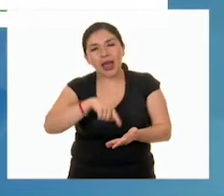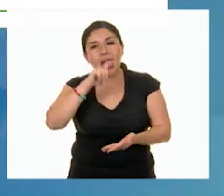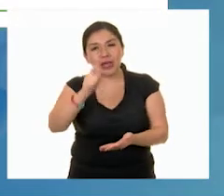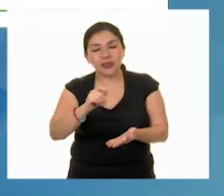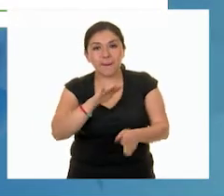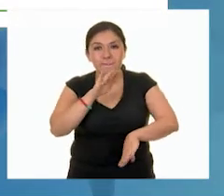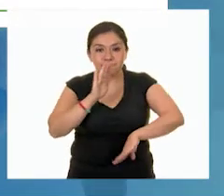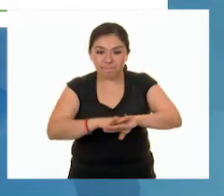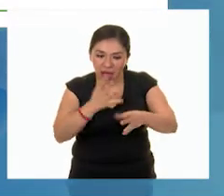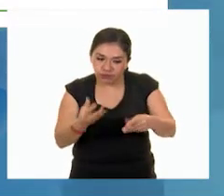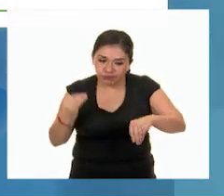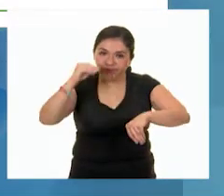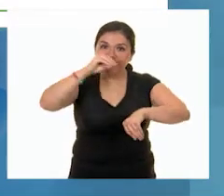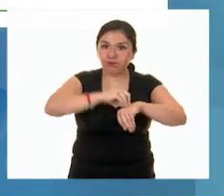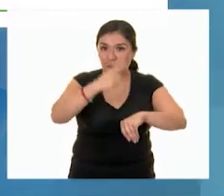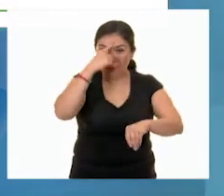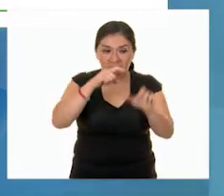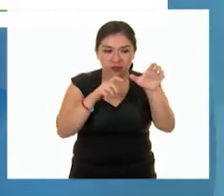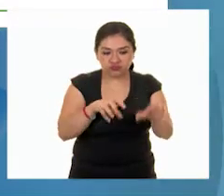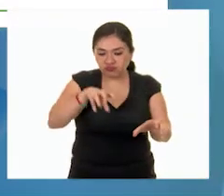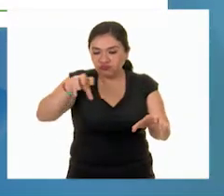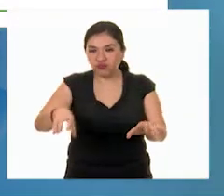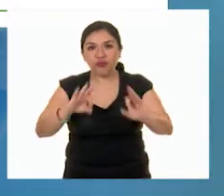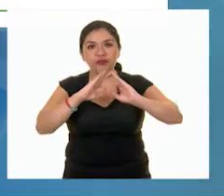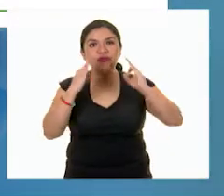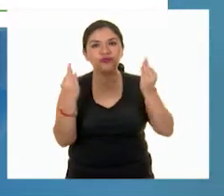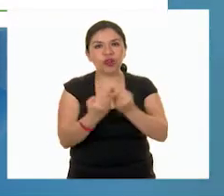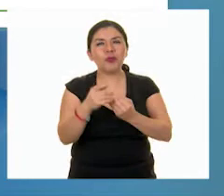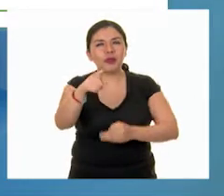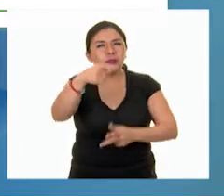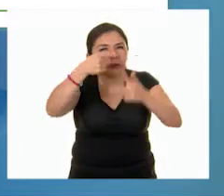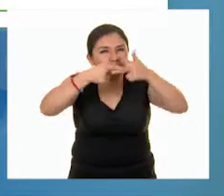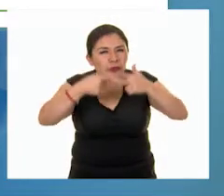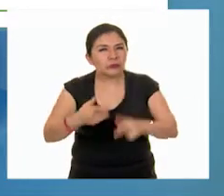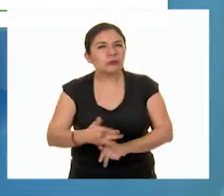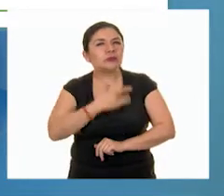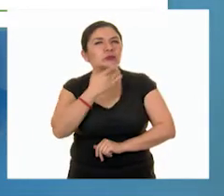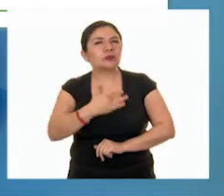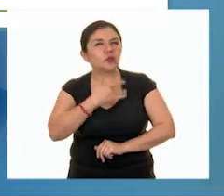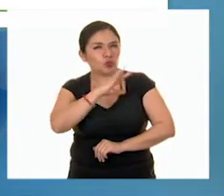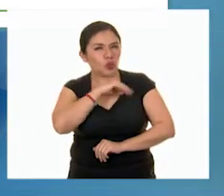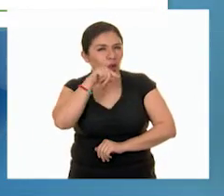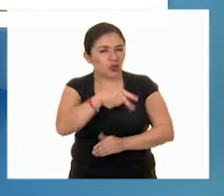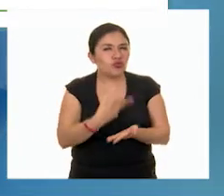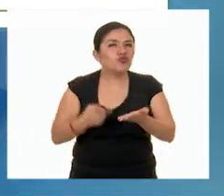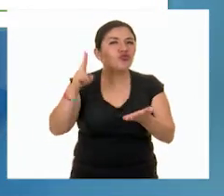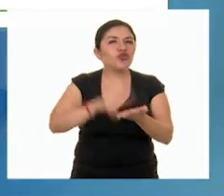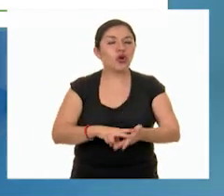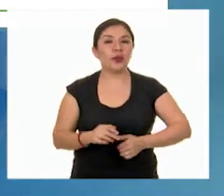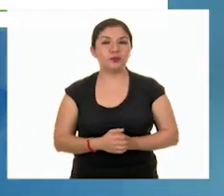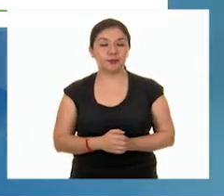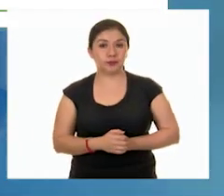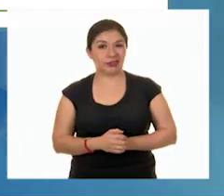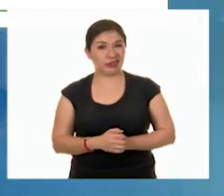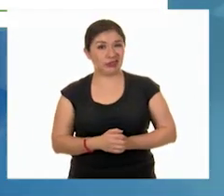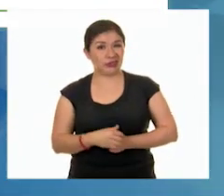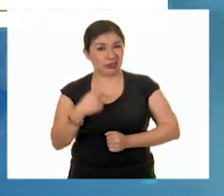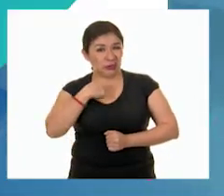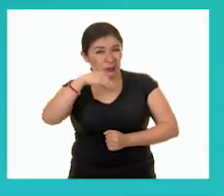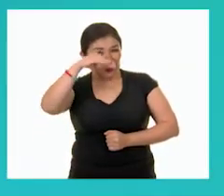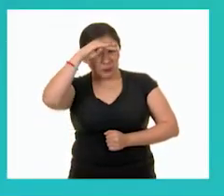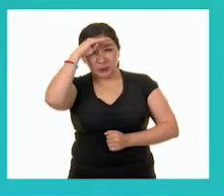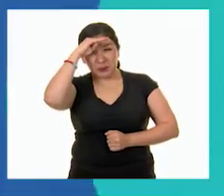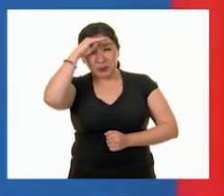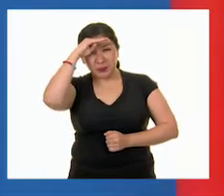el volumen original de cada uno. ¿Cuánto estimas que aumente el volumen? Pues yo creo que va a